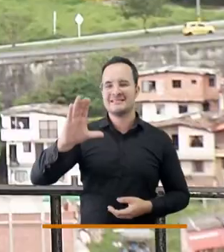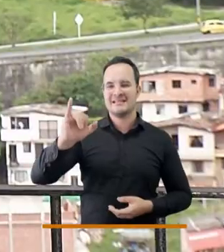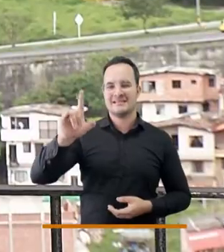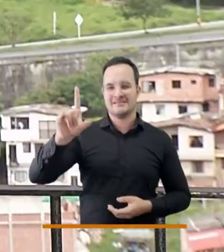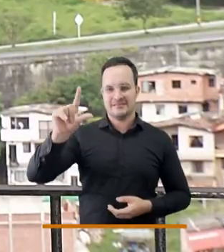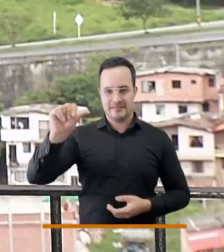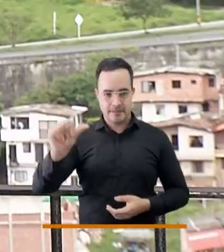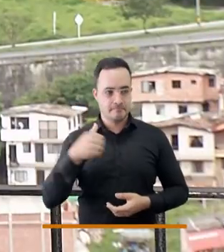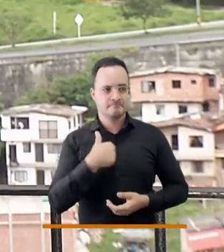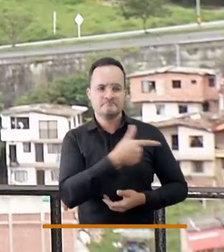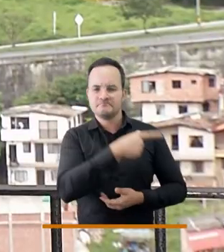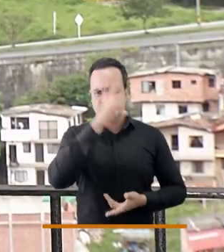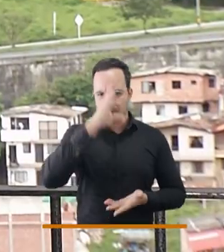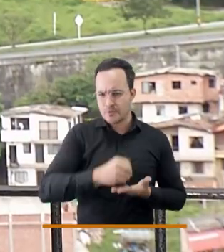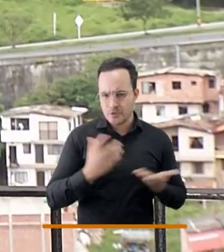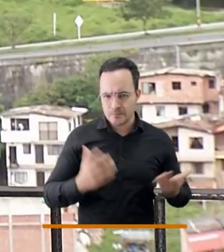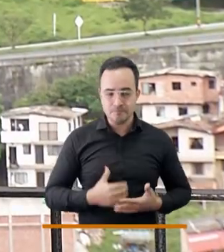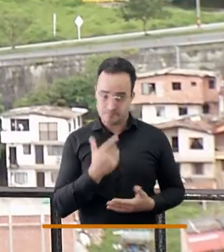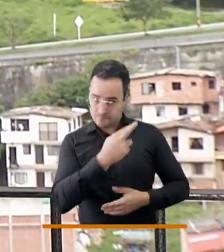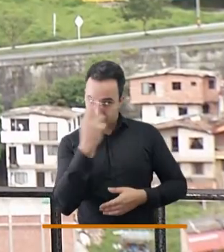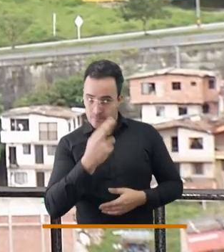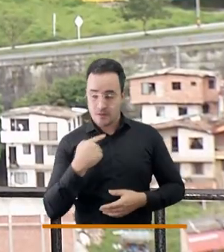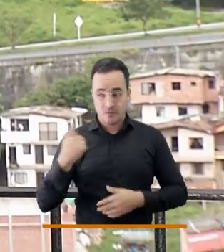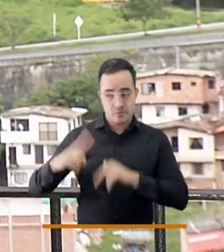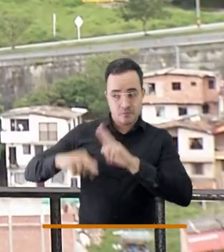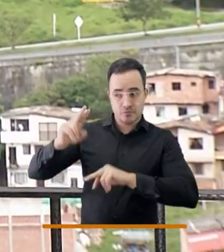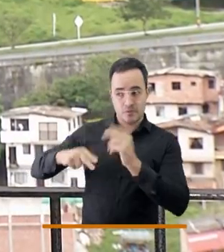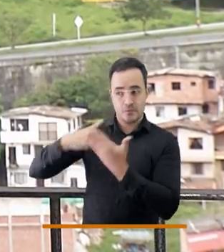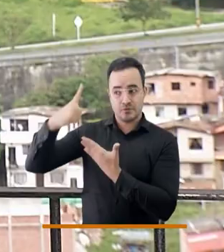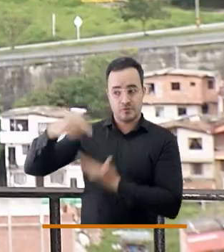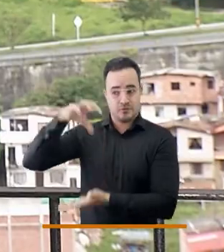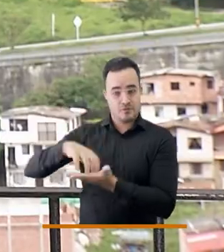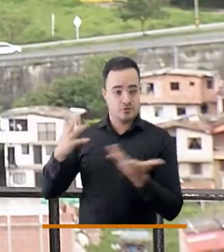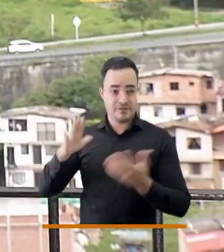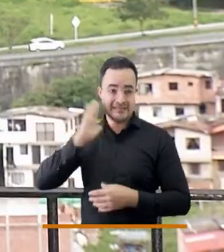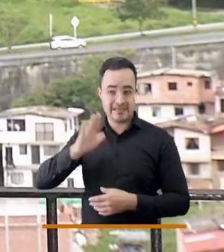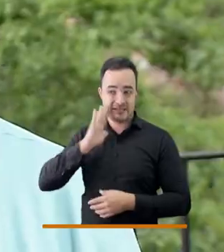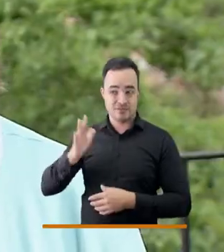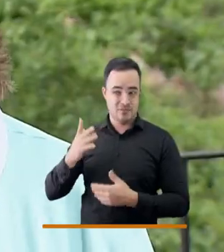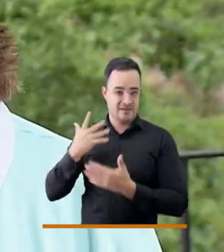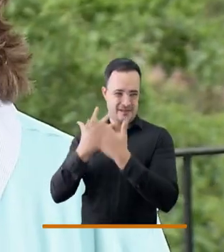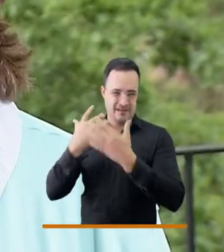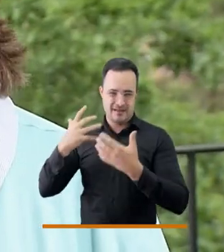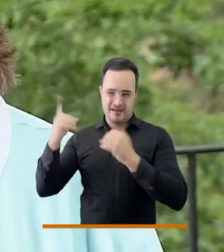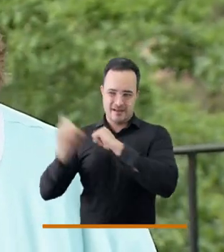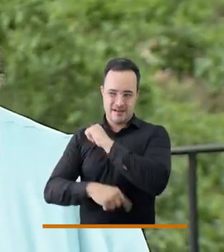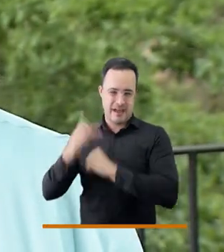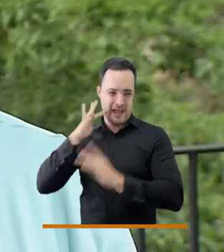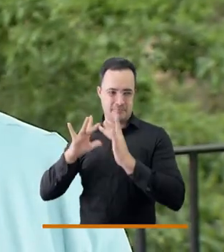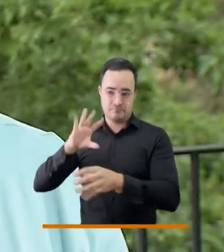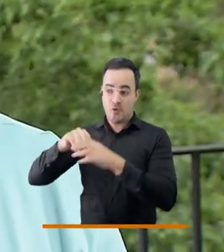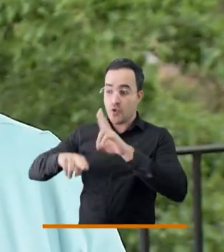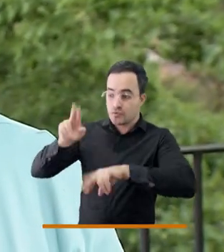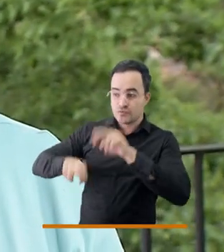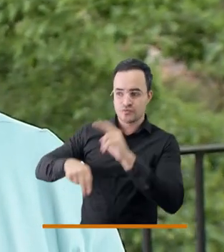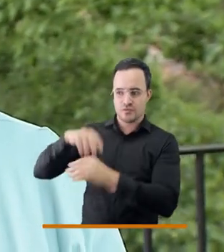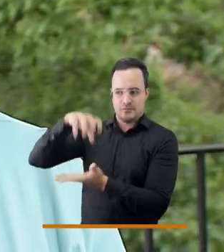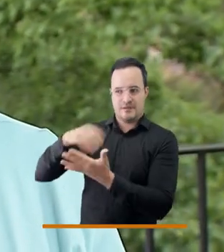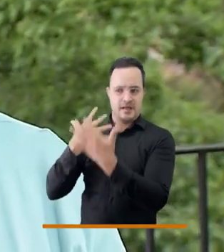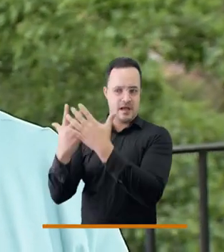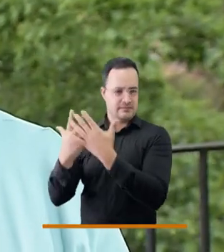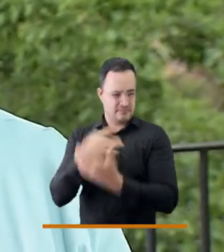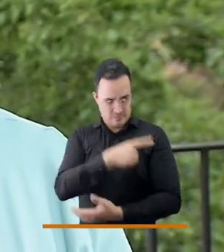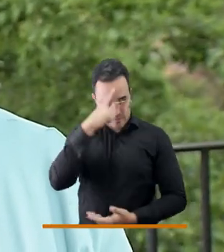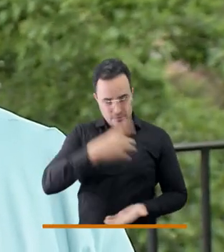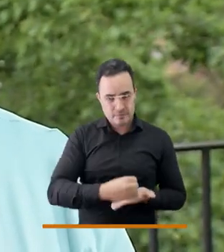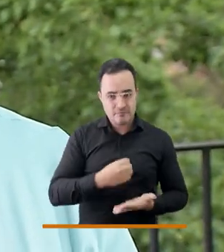y le pregunto, ¿está de acuerdo con la construcción de la cárcel de sindicados en San Cristóbal? No estoy de acuerdo,